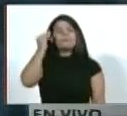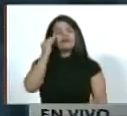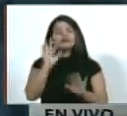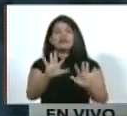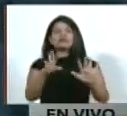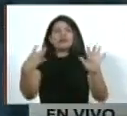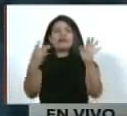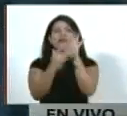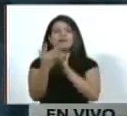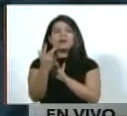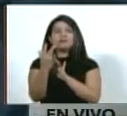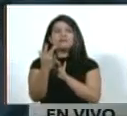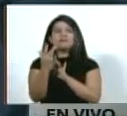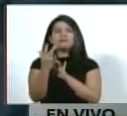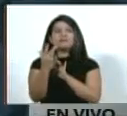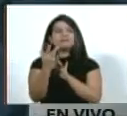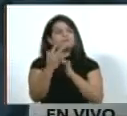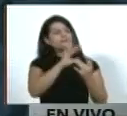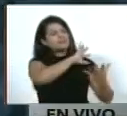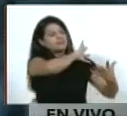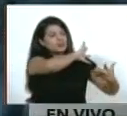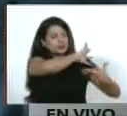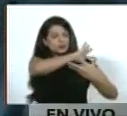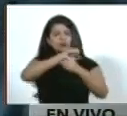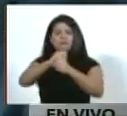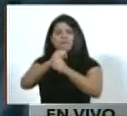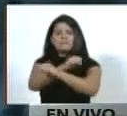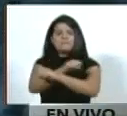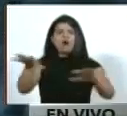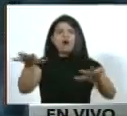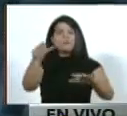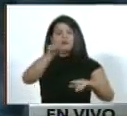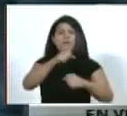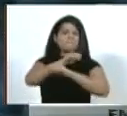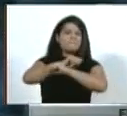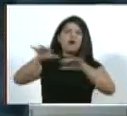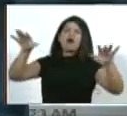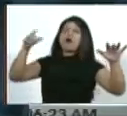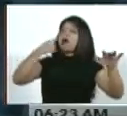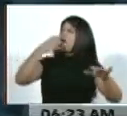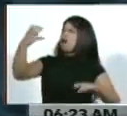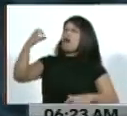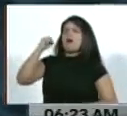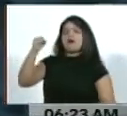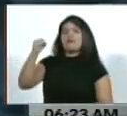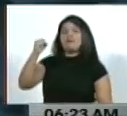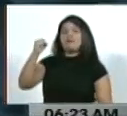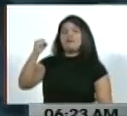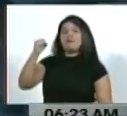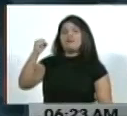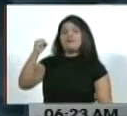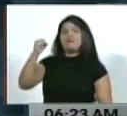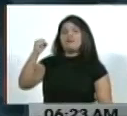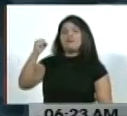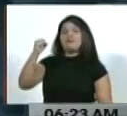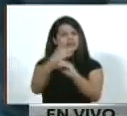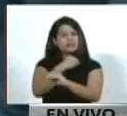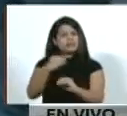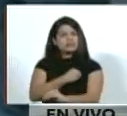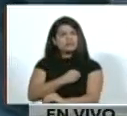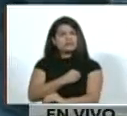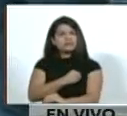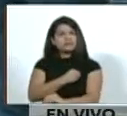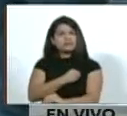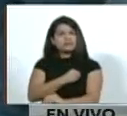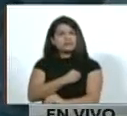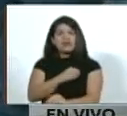abril recoge todas esas luchas. Y todavía el 19 de abril creando una